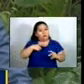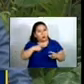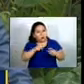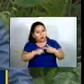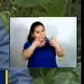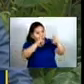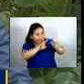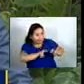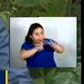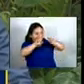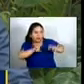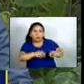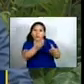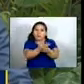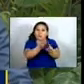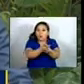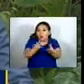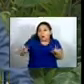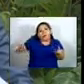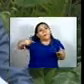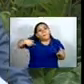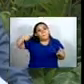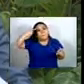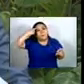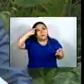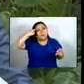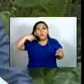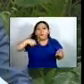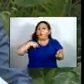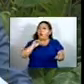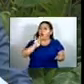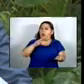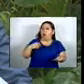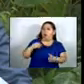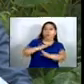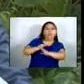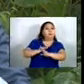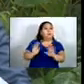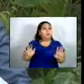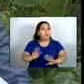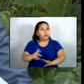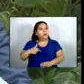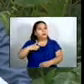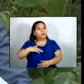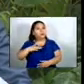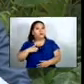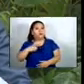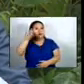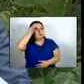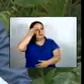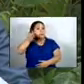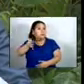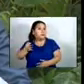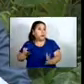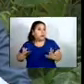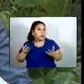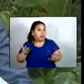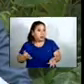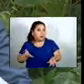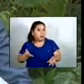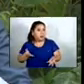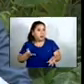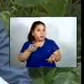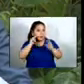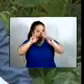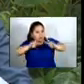pericias, que ellos crean conveniente, jamás hemos estado en contra de ninguna investigación. Creo que al final todo lo que es